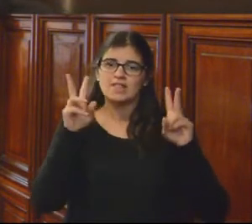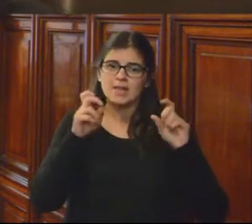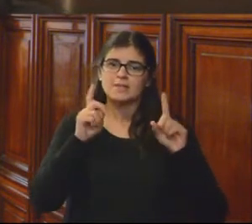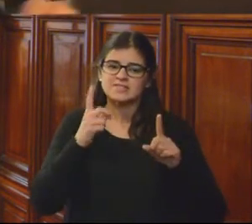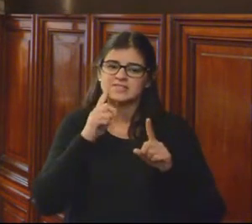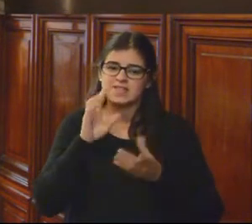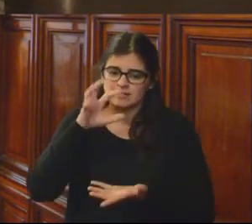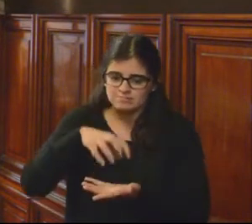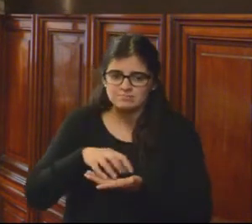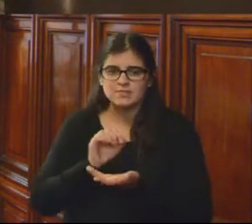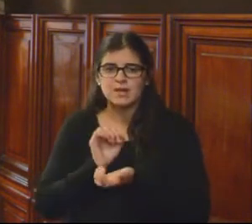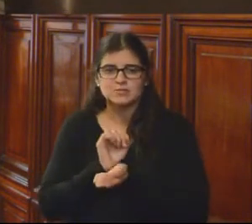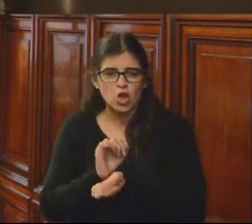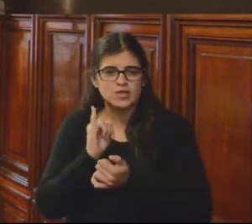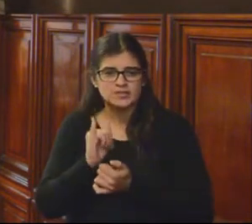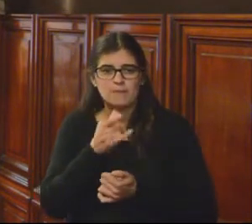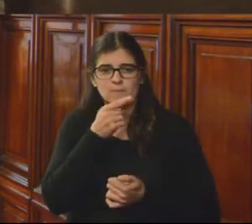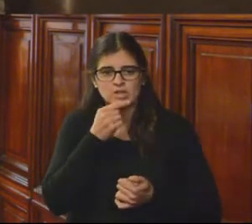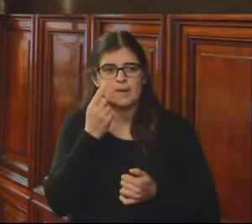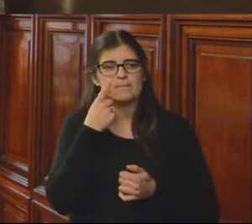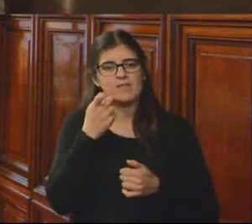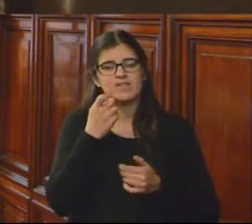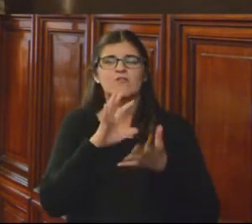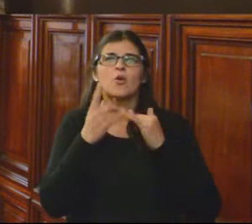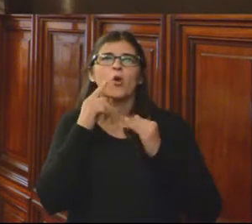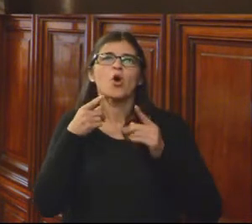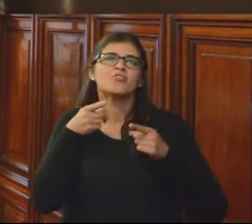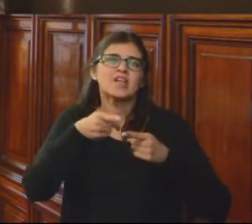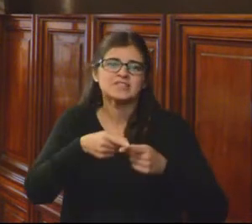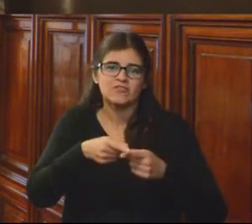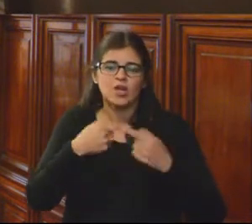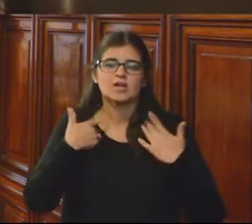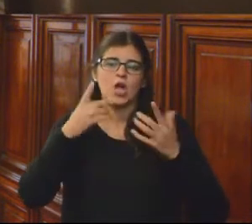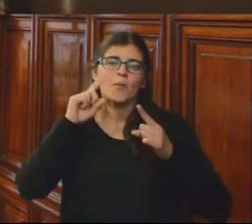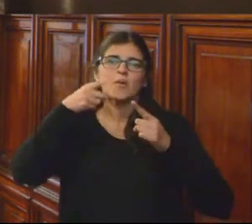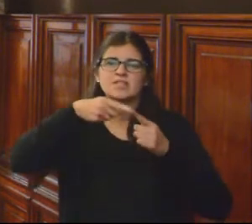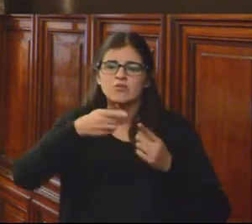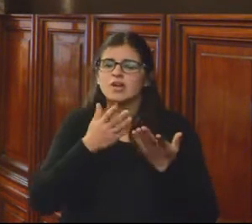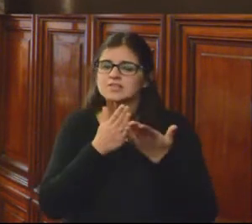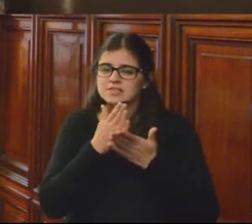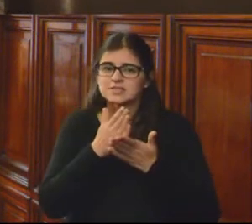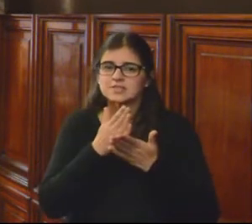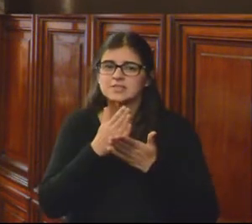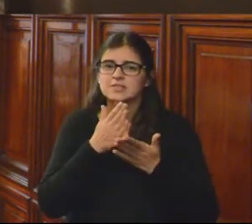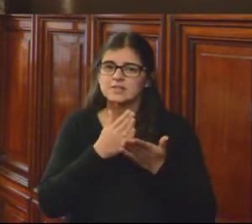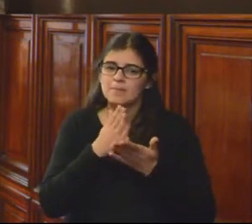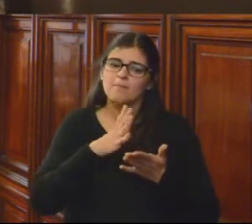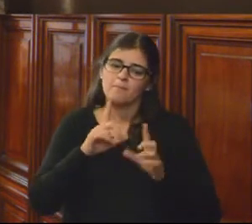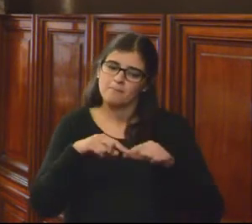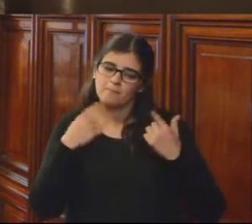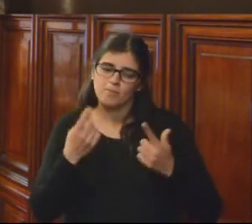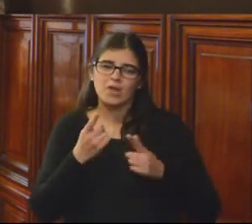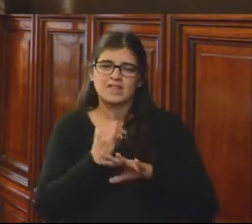detención policial, los centros de detención preventiva, como un desafío. Es un desafío que está siendo abordado por nuestras